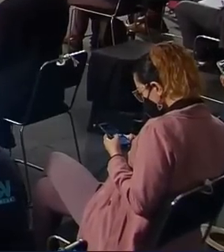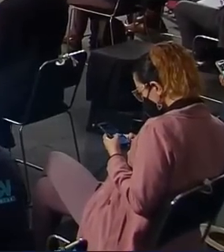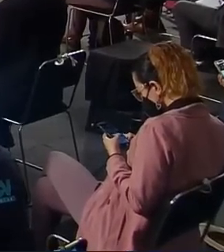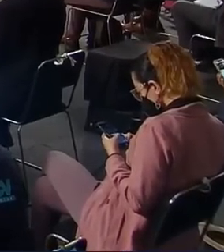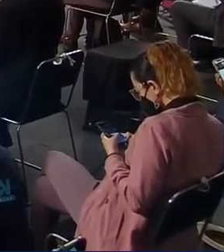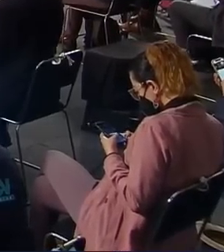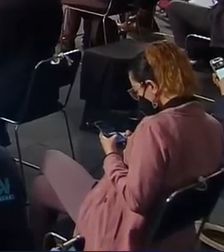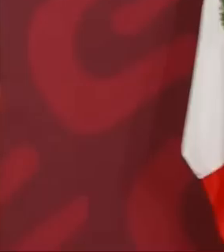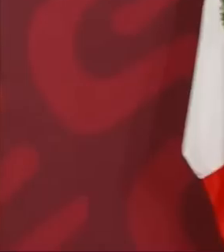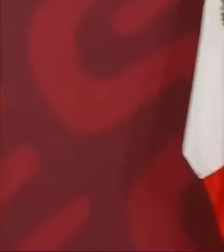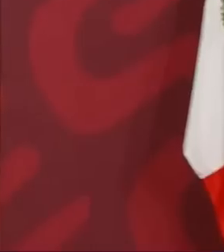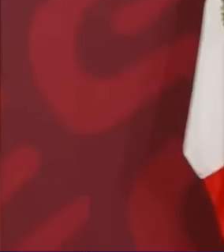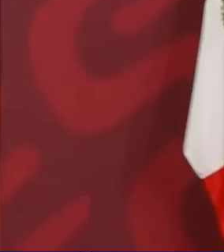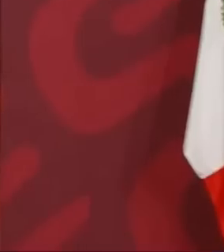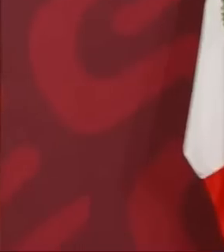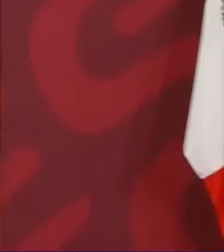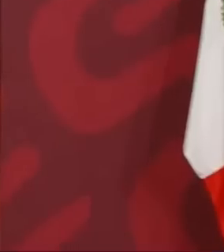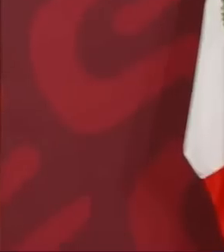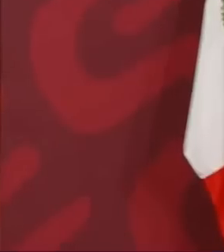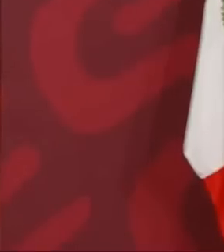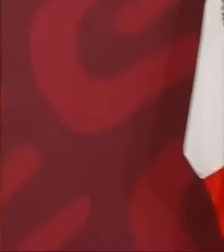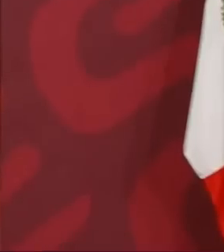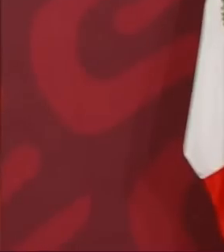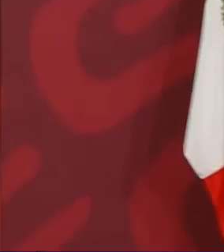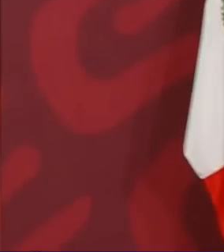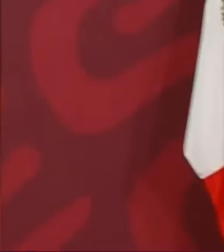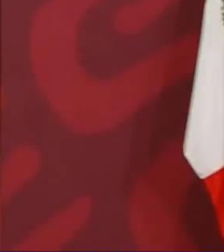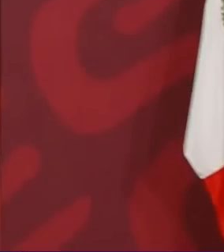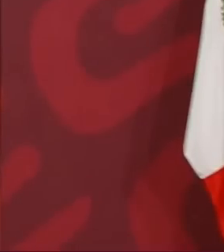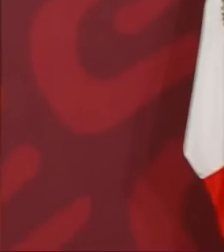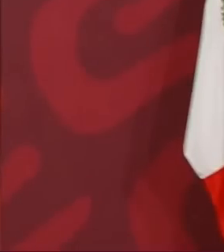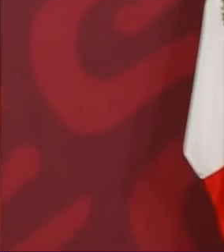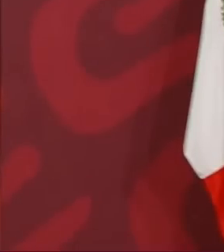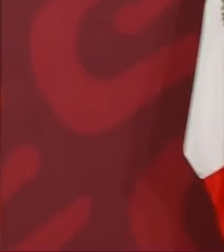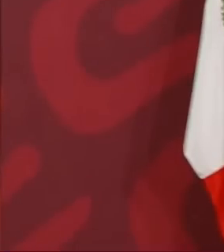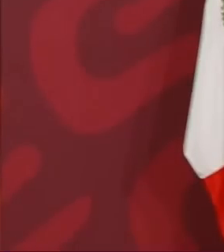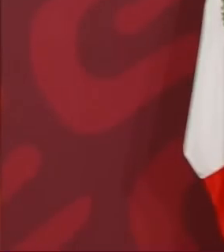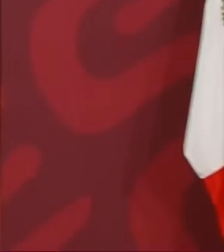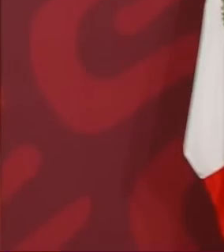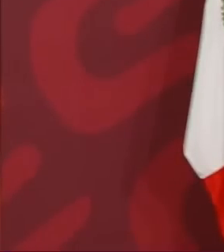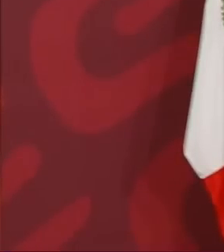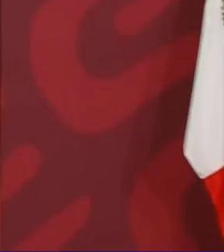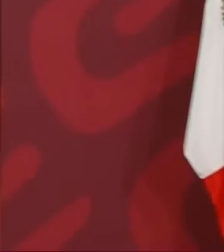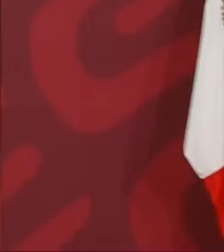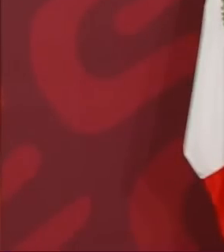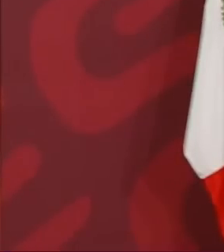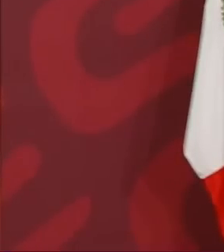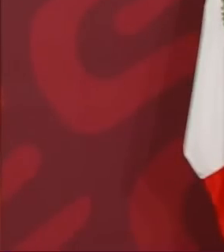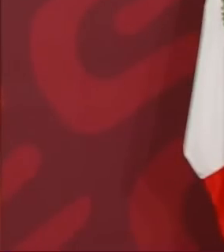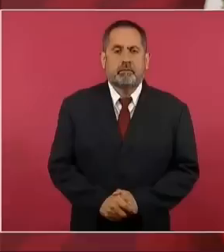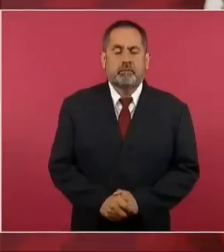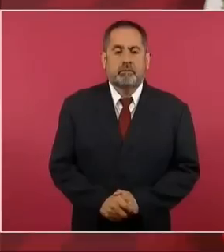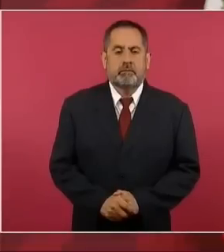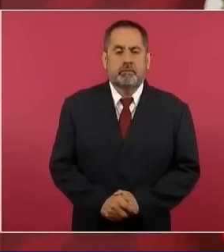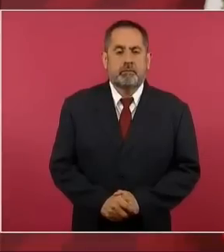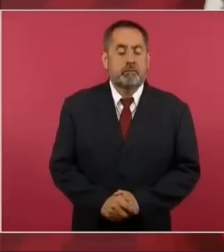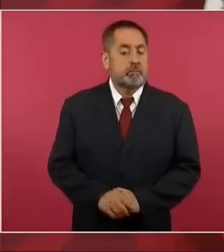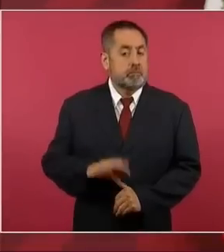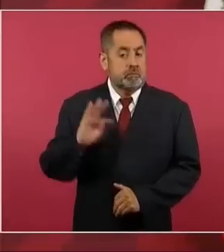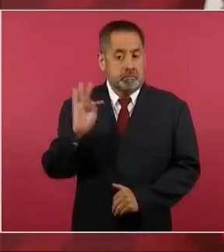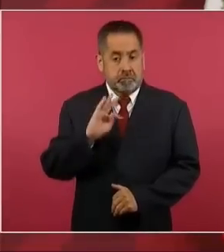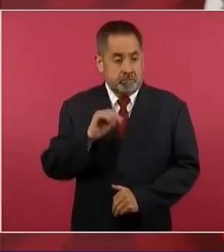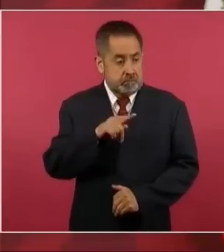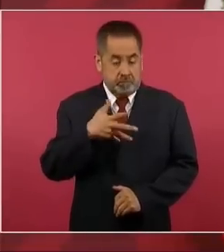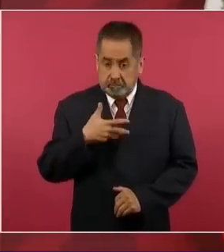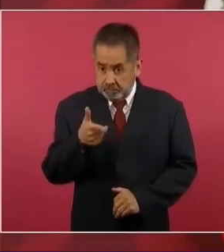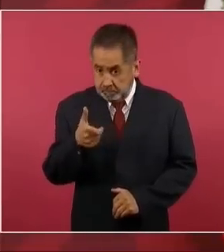Y yo siempre voy a estar diciendo de que no estamos en contra de la educación privada. El que tiene para pagar una escuela privada lo puede hacer, es su